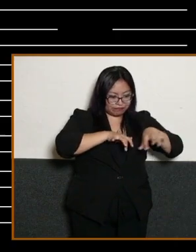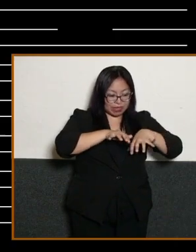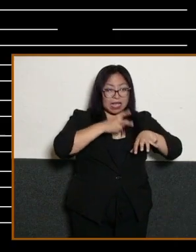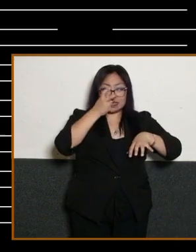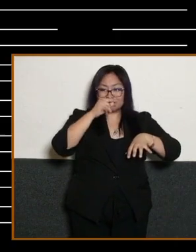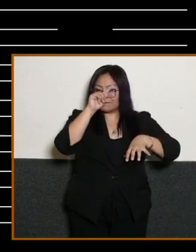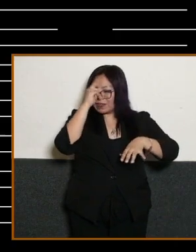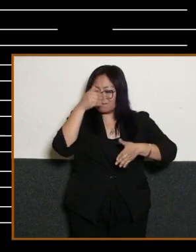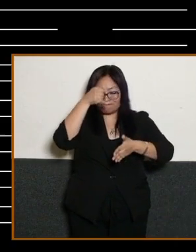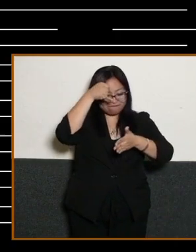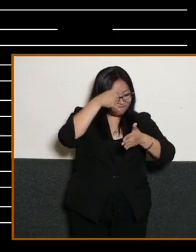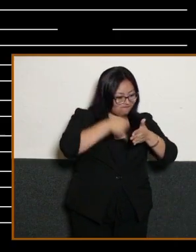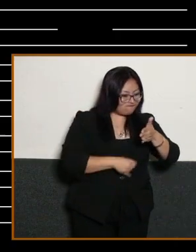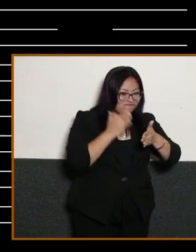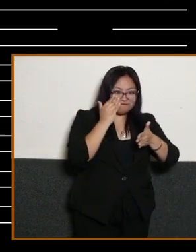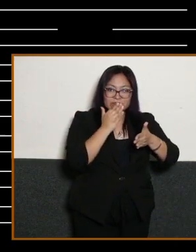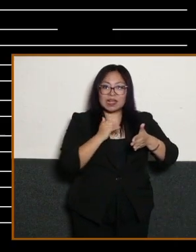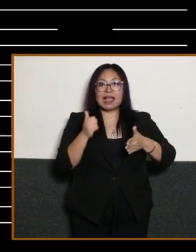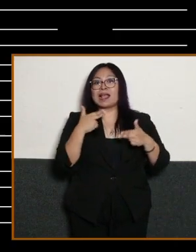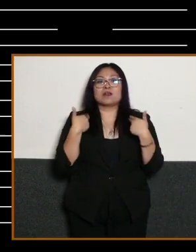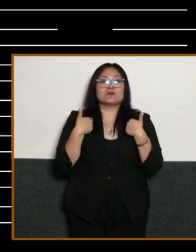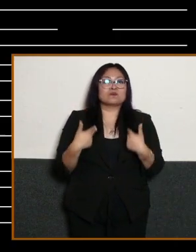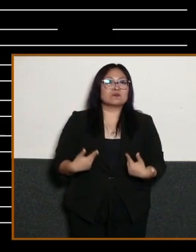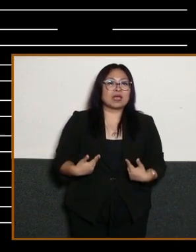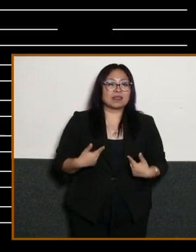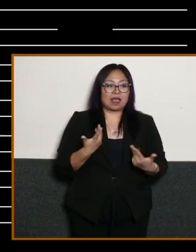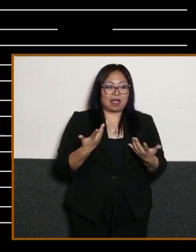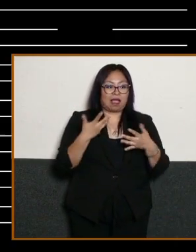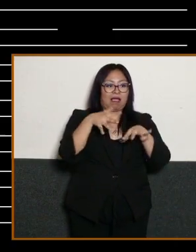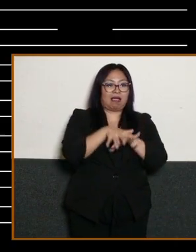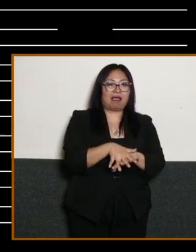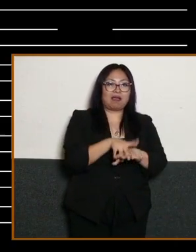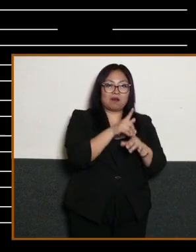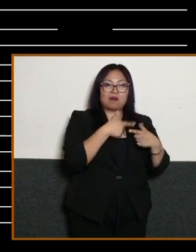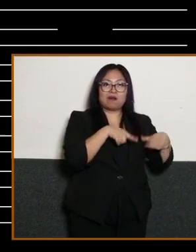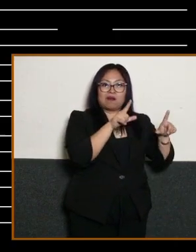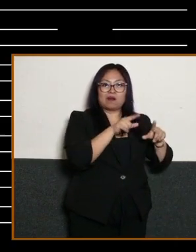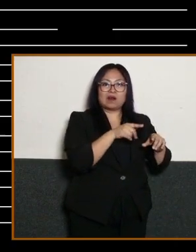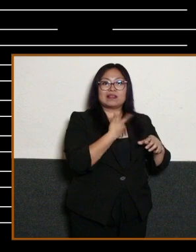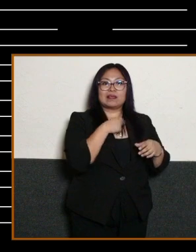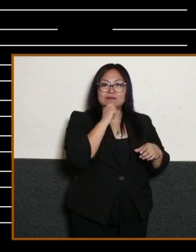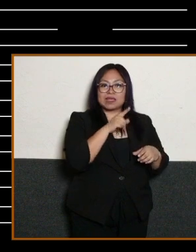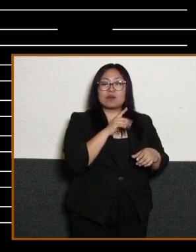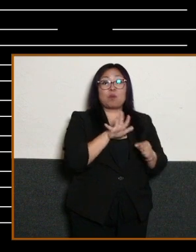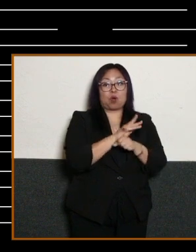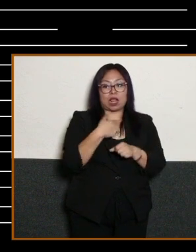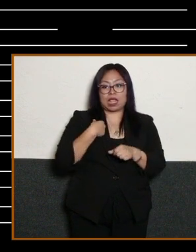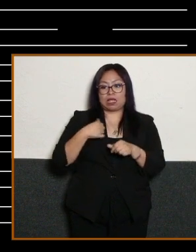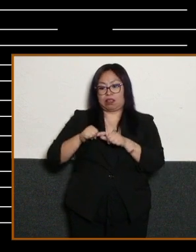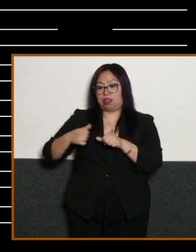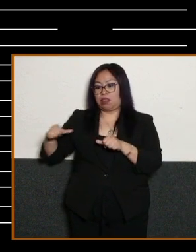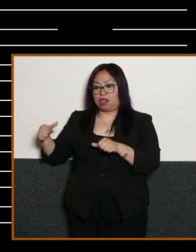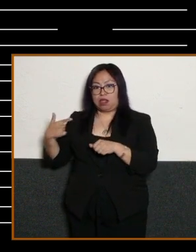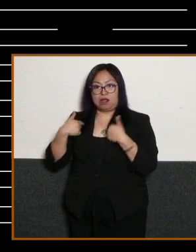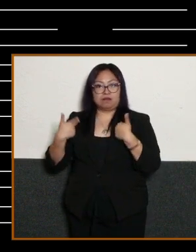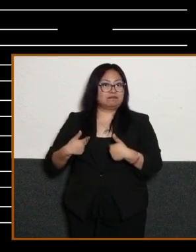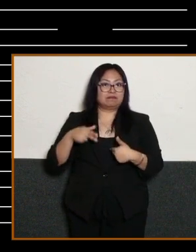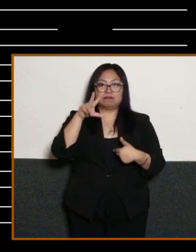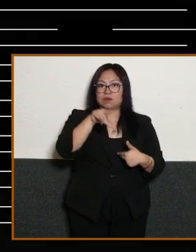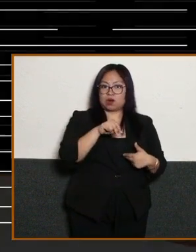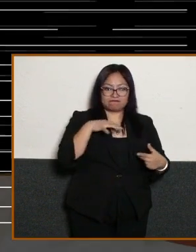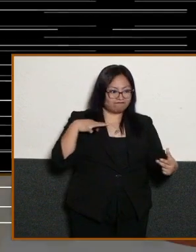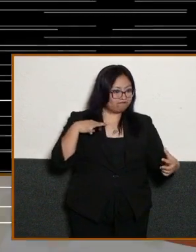integración profunda de las capacidades humanas y artificiales, que es muy importante que el humano no se quede irrelevante. Al